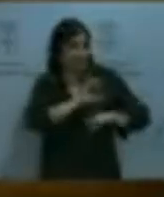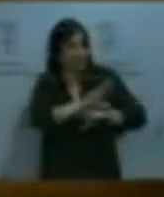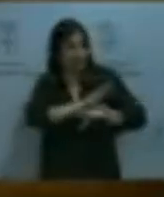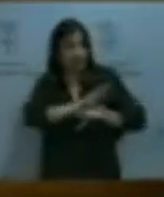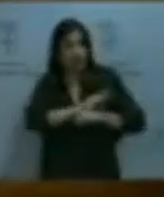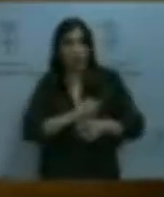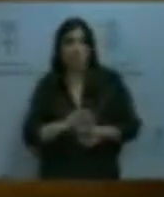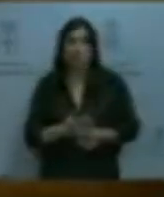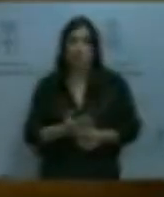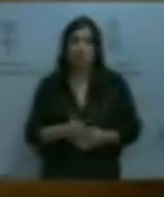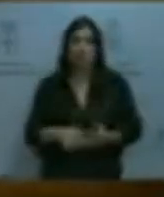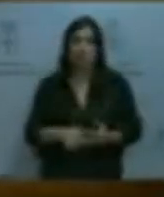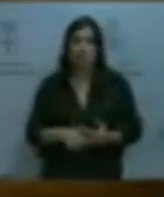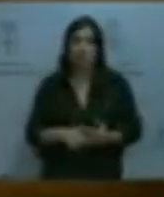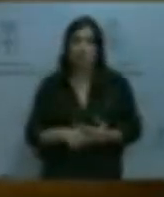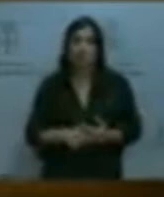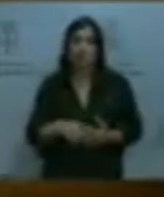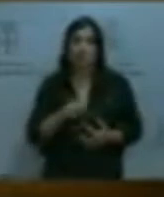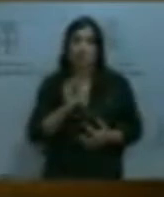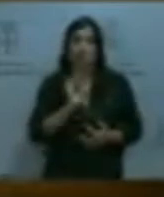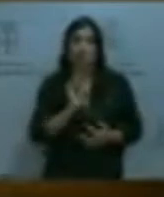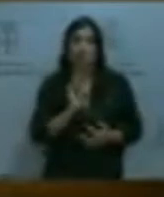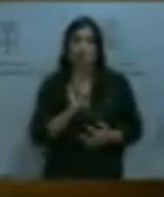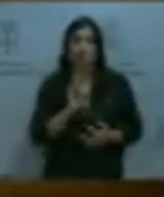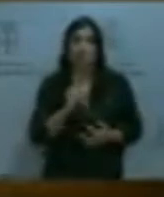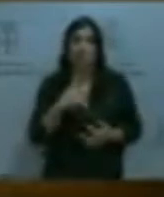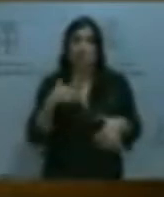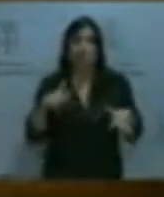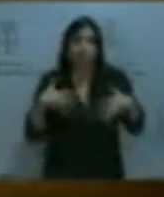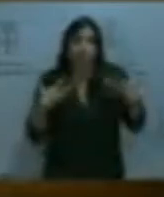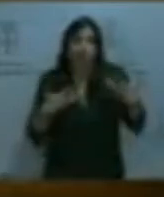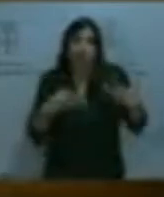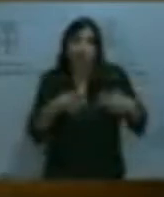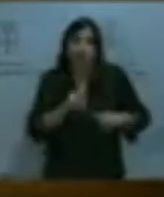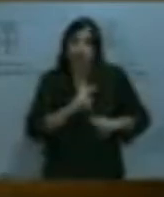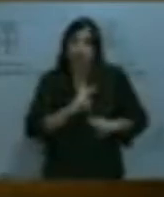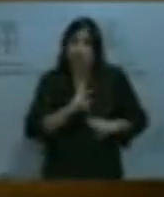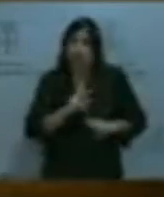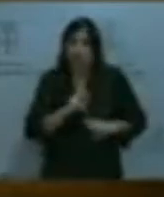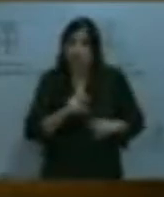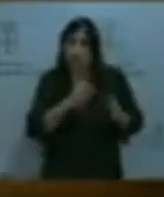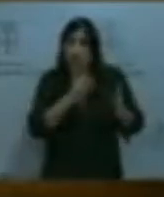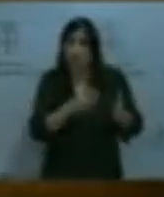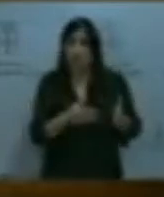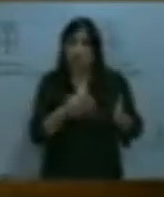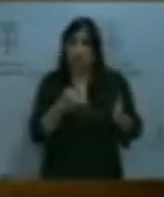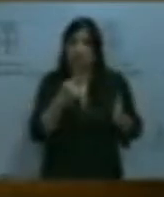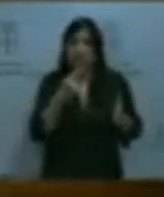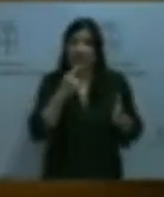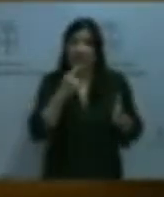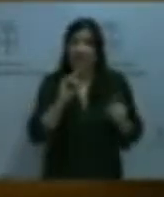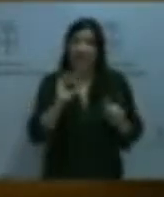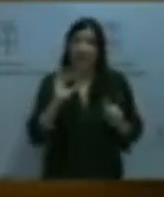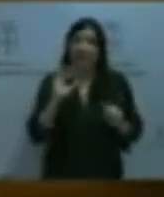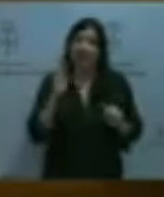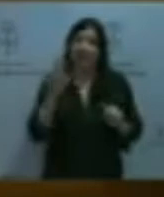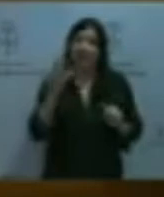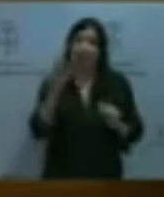me pilló de sorpresa que aludiese al quinto programa regional de formación